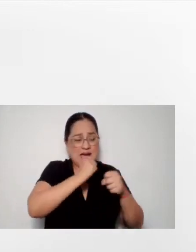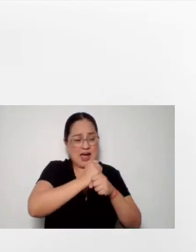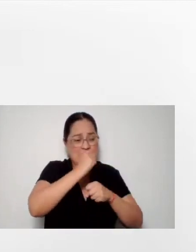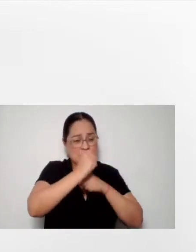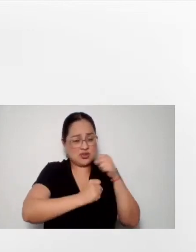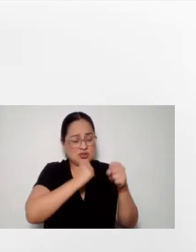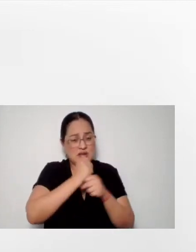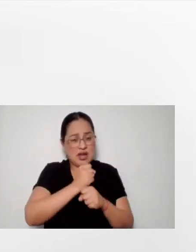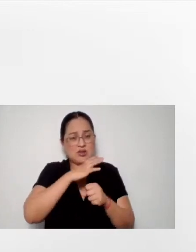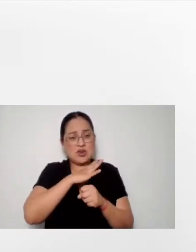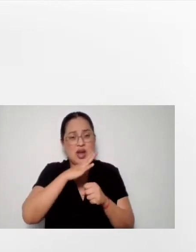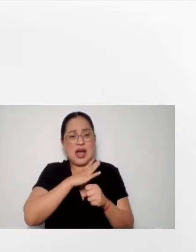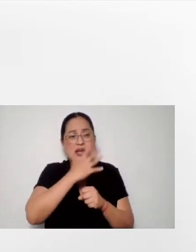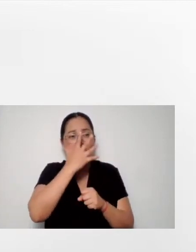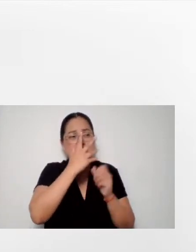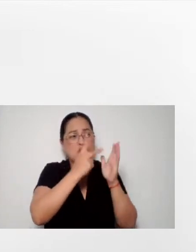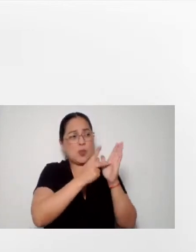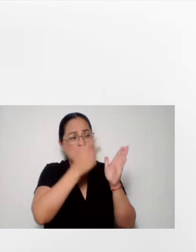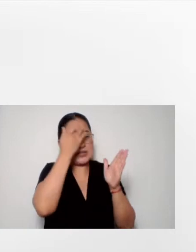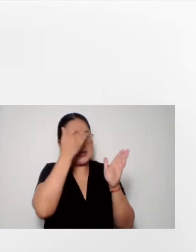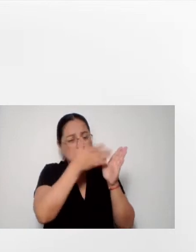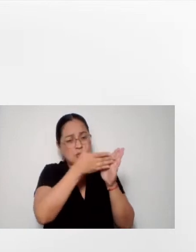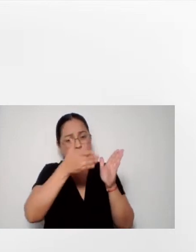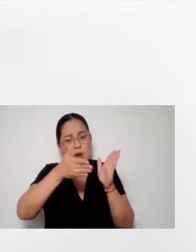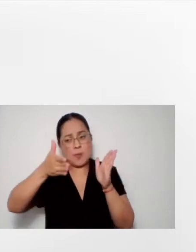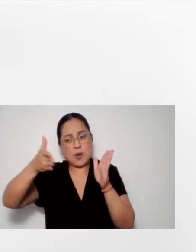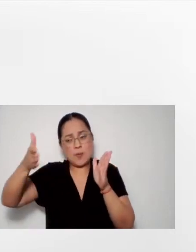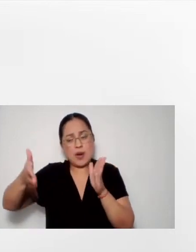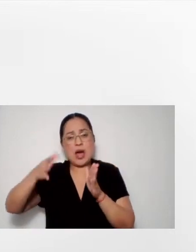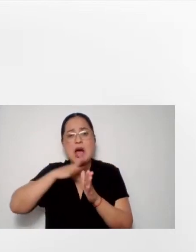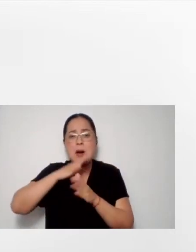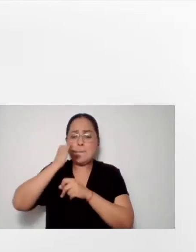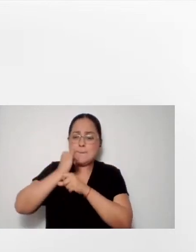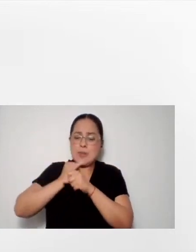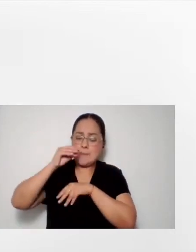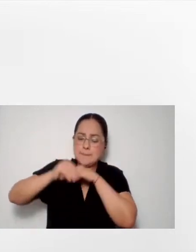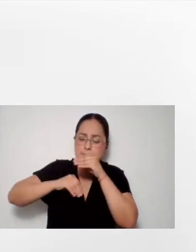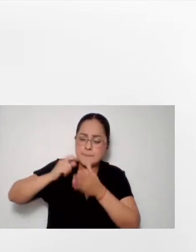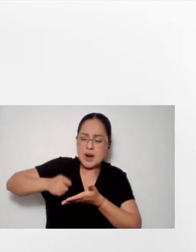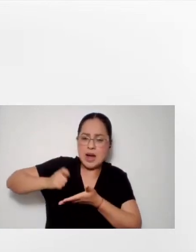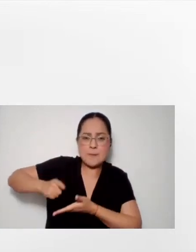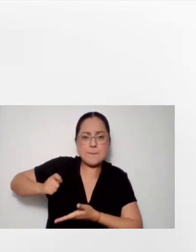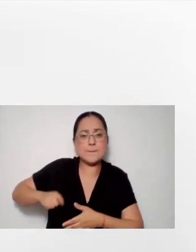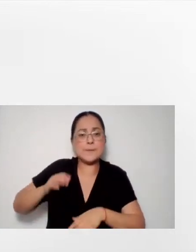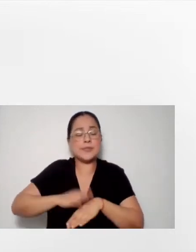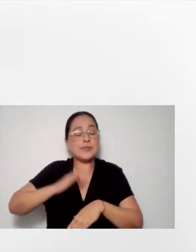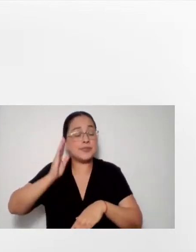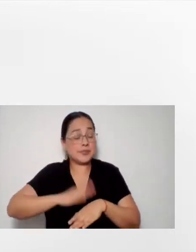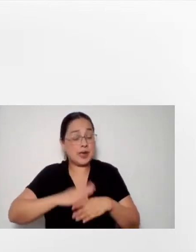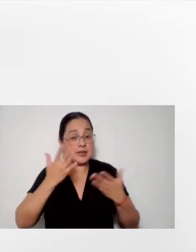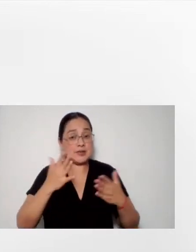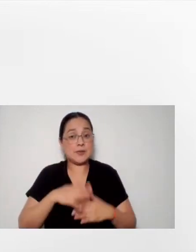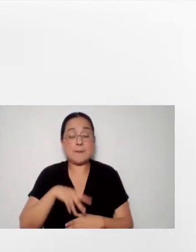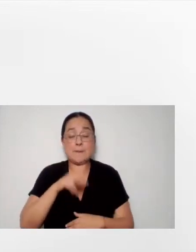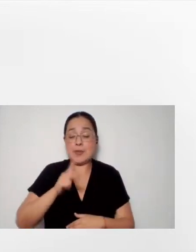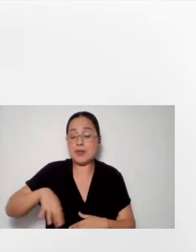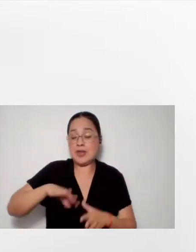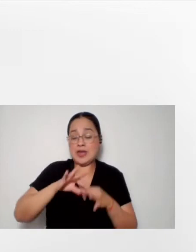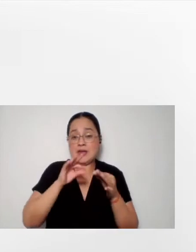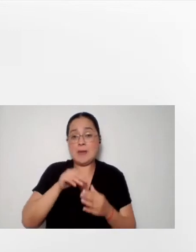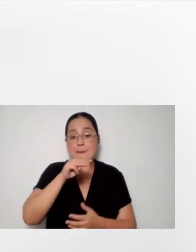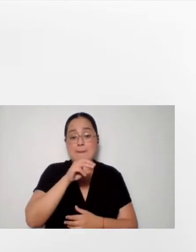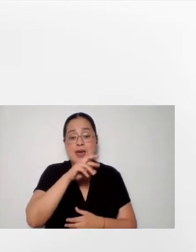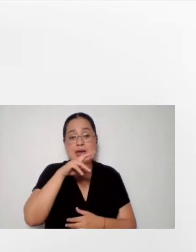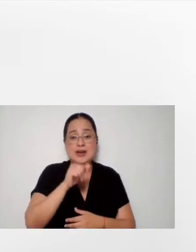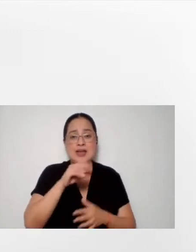pues unas 5 épocas, pero como también lo mencionó María Fernanda, lo mencionó Alma, ya